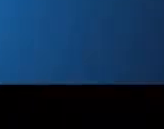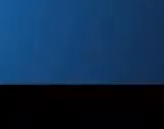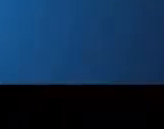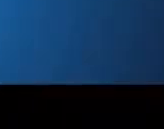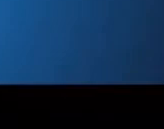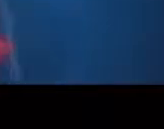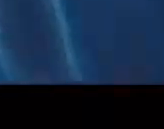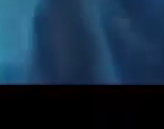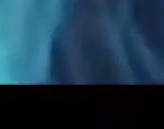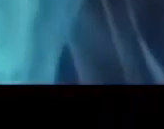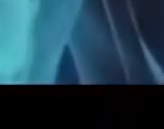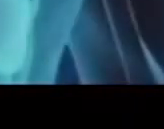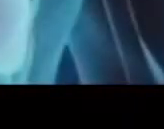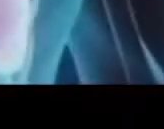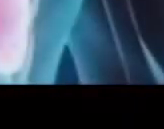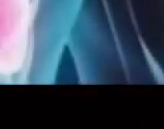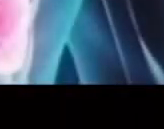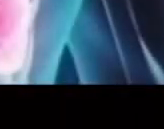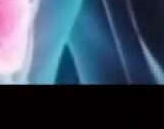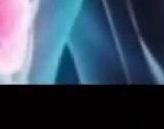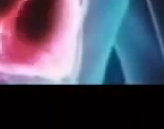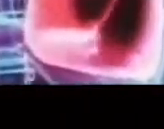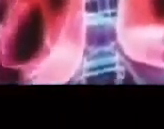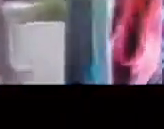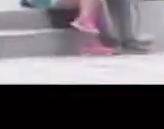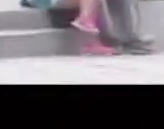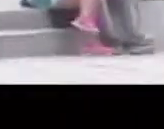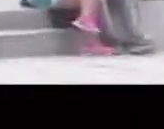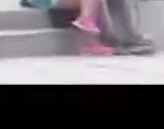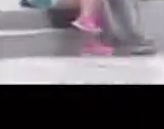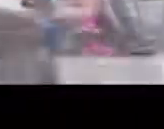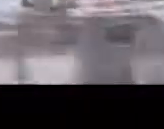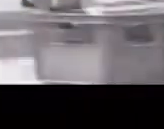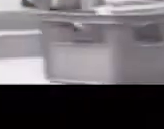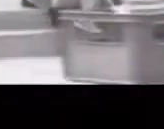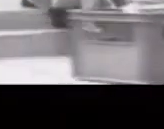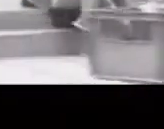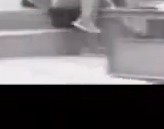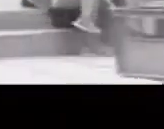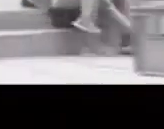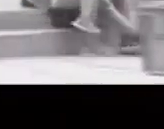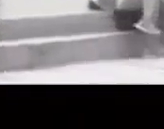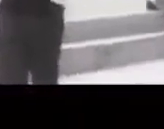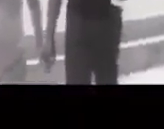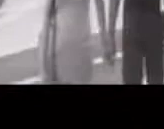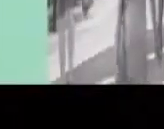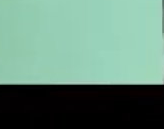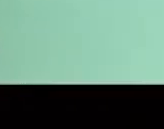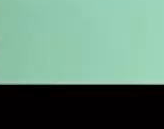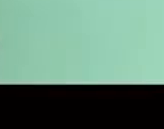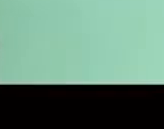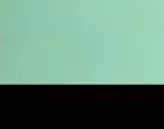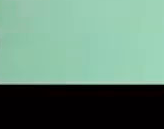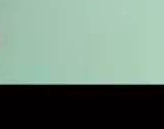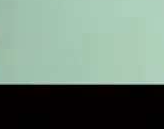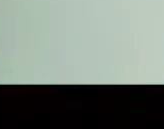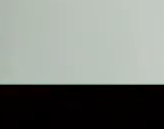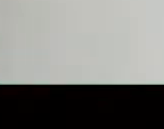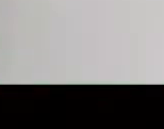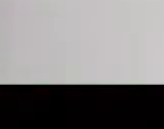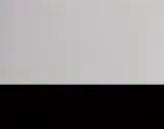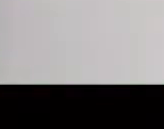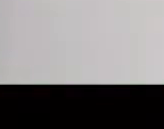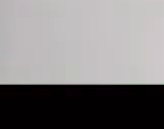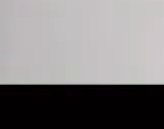tocar lo que no es imprescindible. Ser disciplinados hoy significa mantenerte en casa el mayor tiempo posible. No exponerte